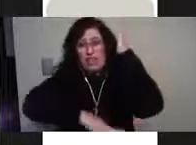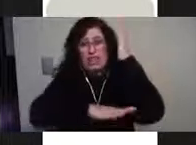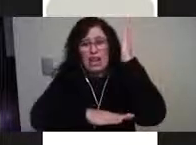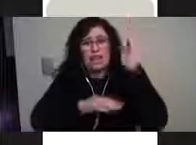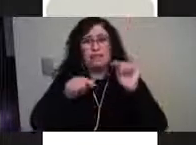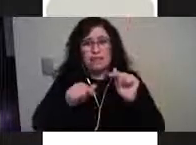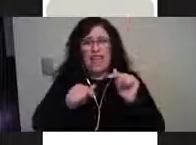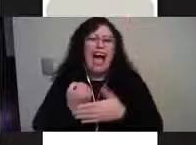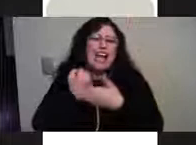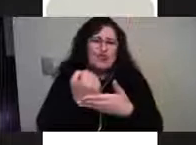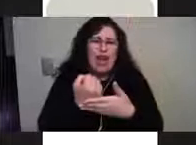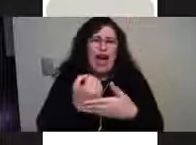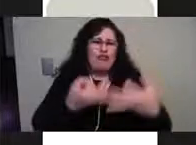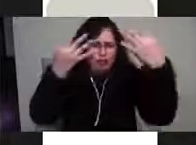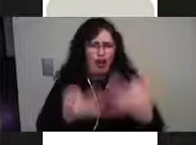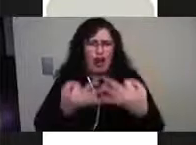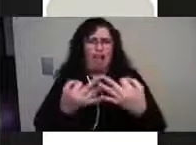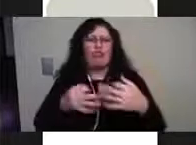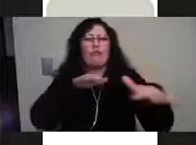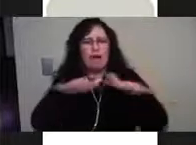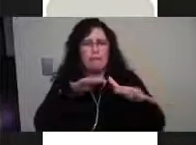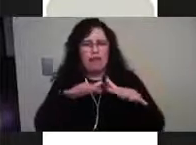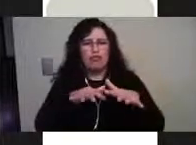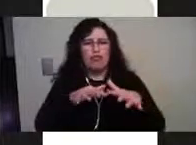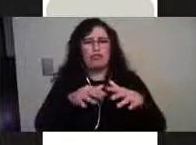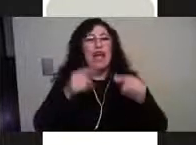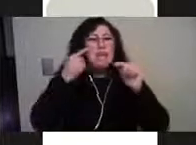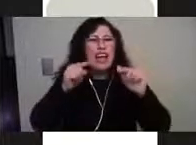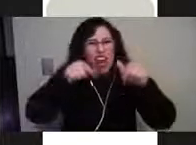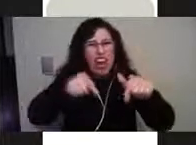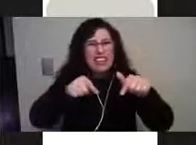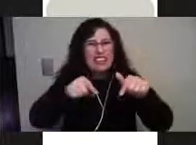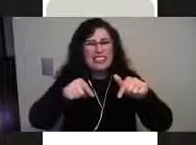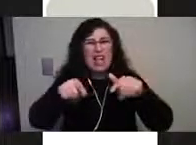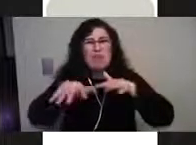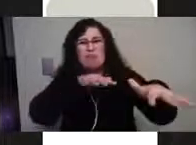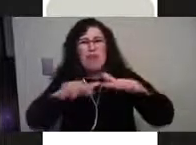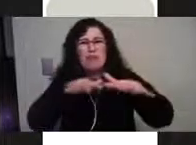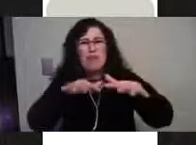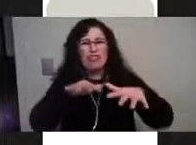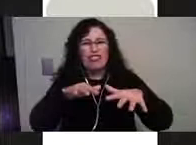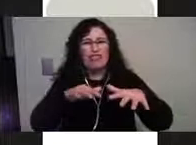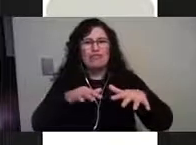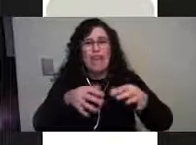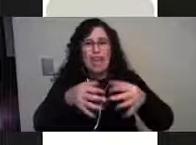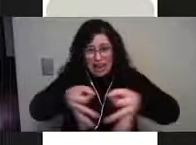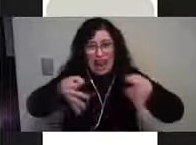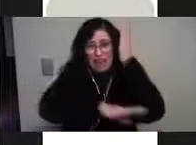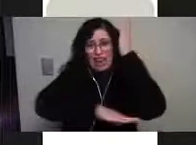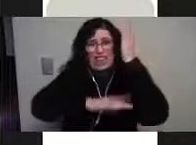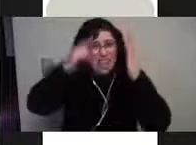los movimientos está alterado, por lo cual los movimientos que se van a generar, ¿cierto?, para hacer un acto